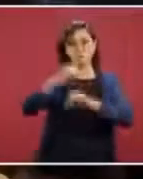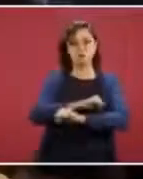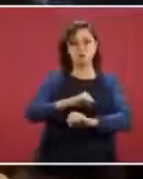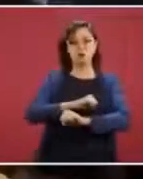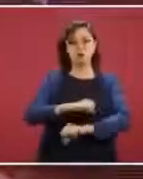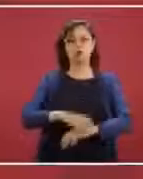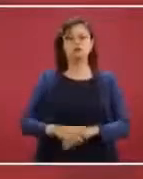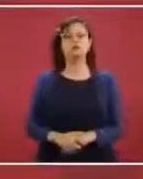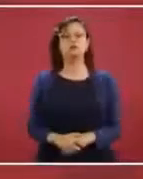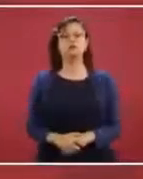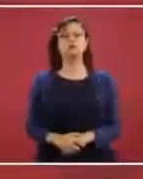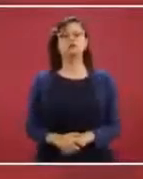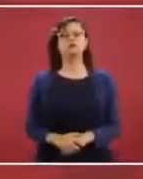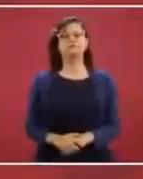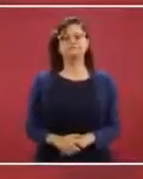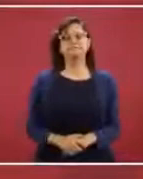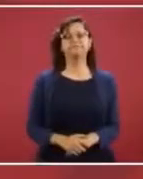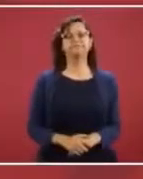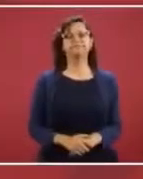declaraciones vamos a hablar